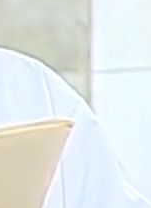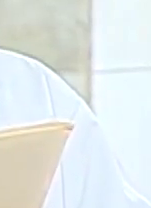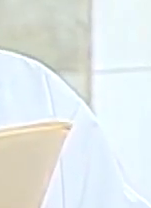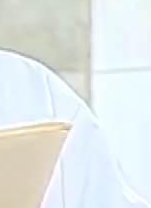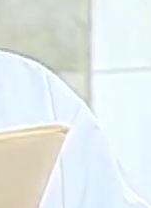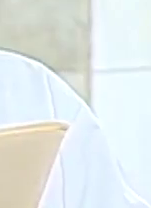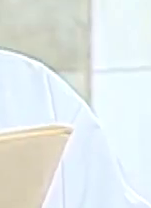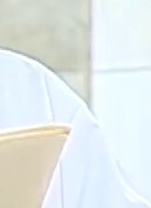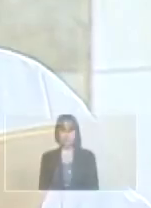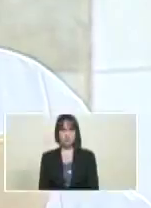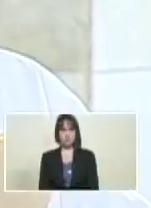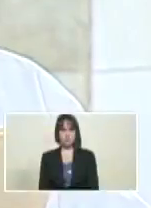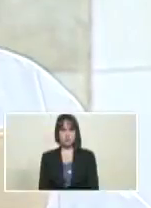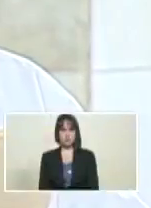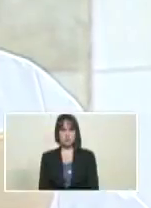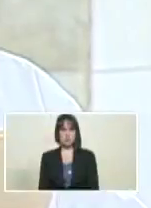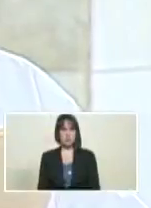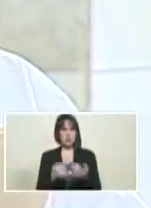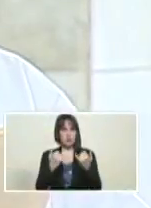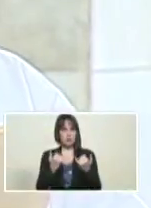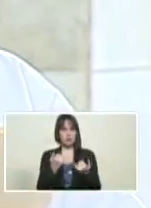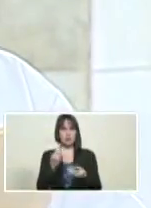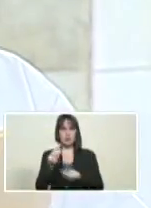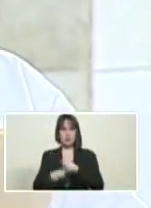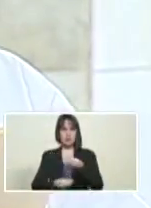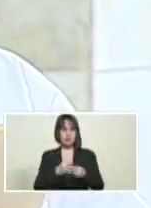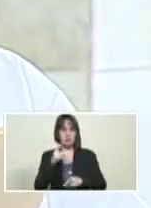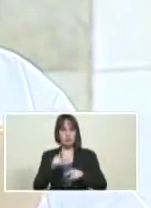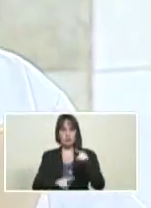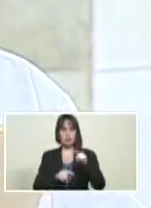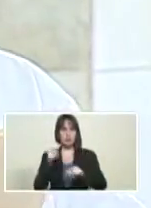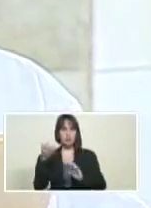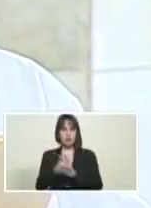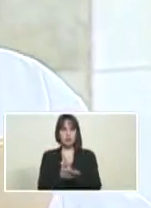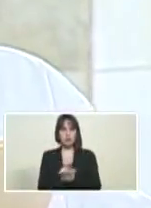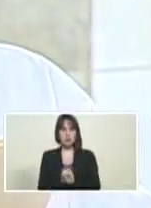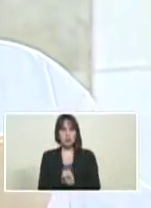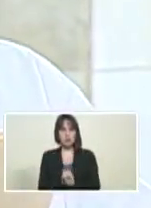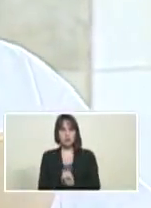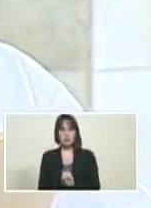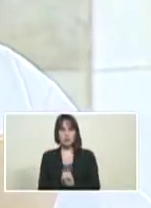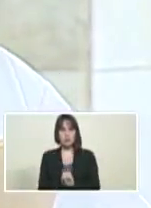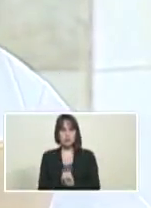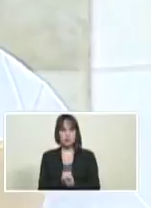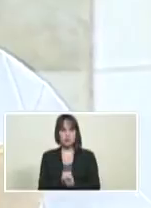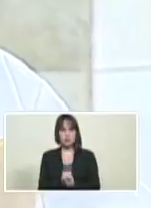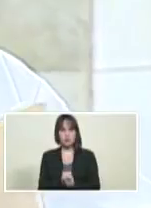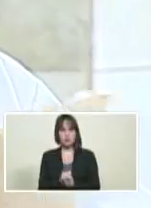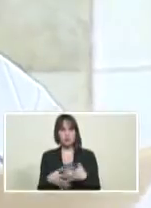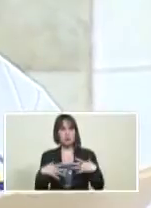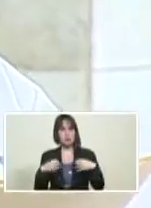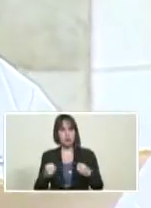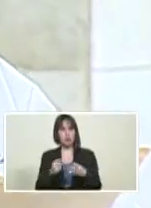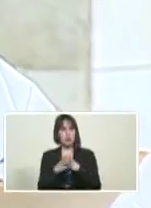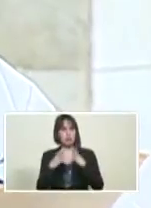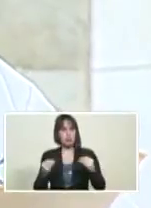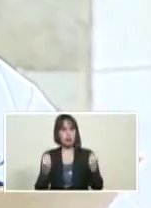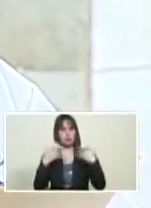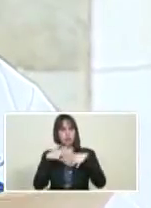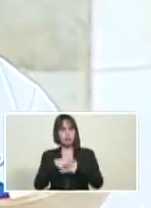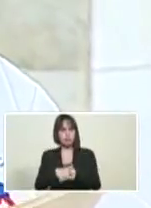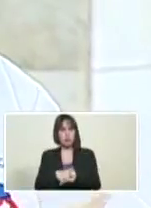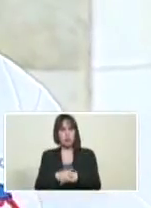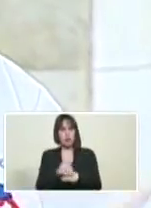integración de la fuente de financiamiento, creación del Fondo Único de Salud, donde estén incluidas todas y cada una de